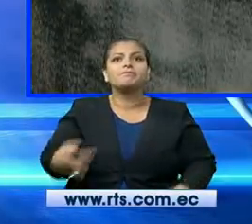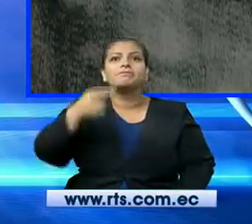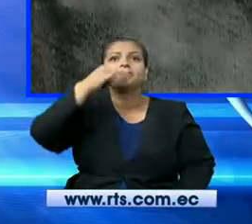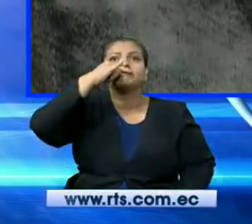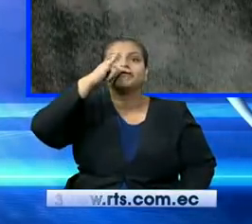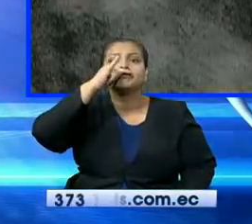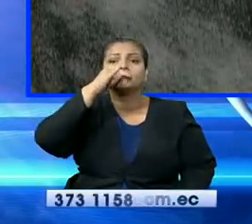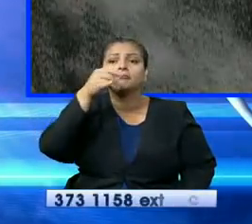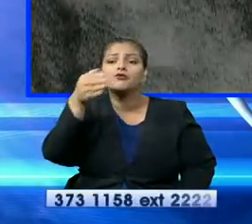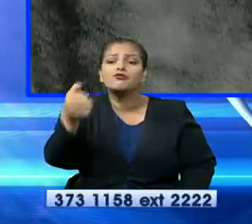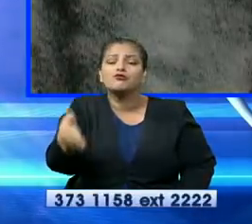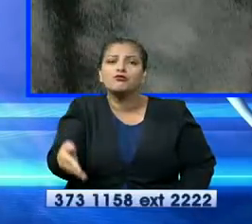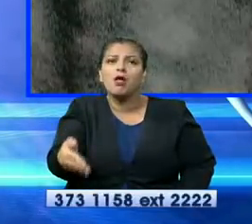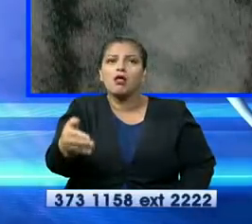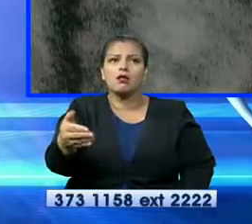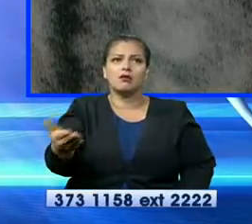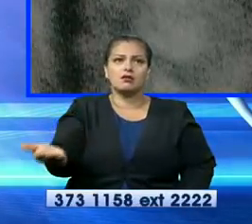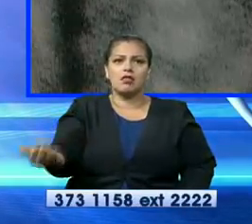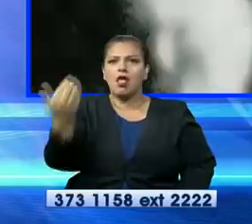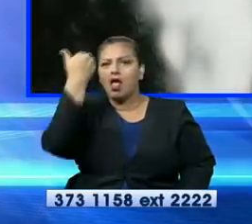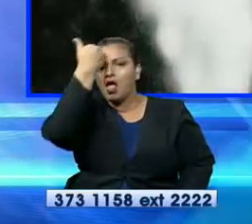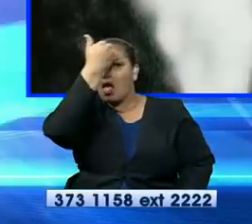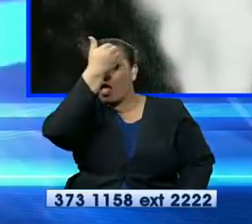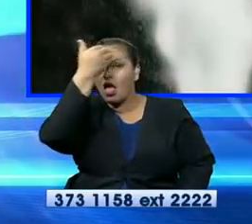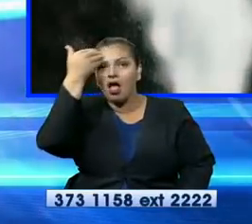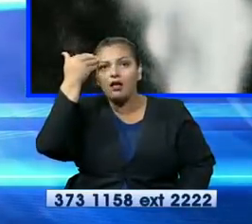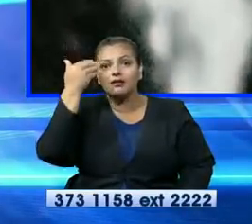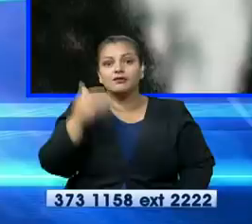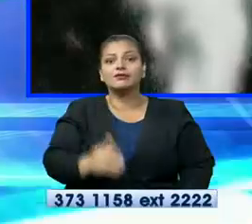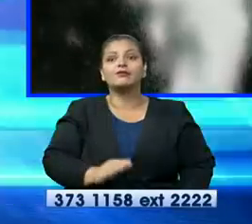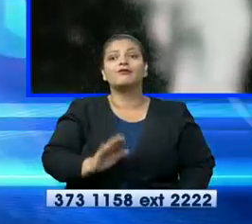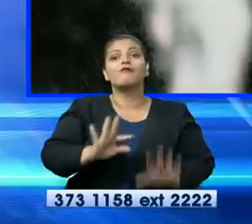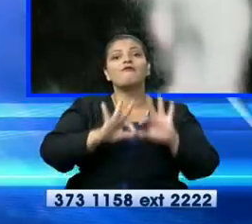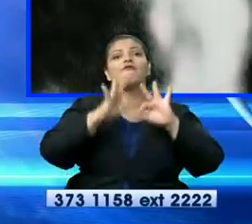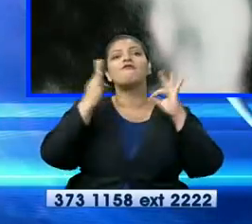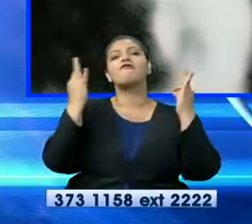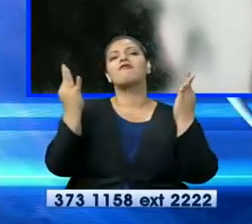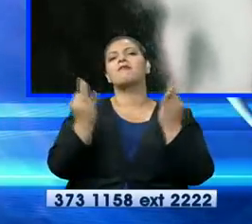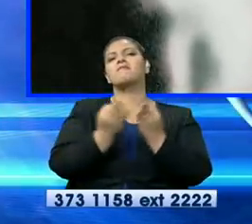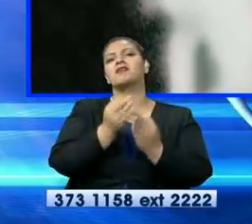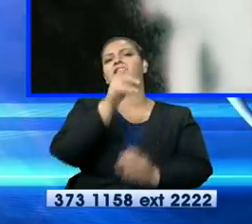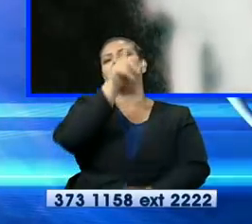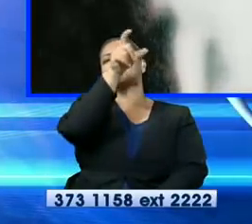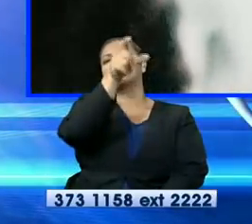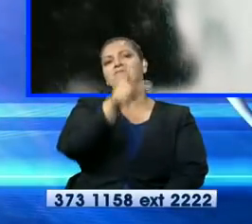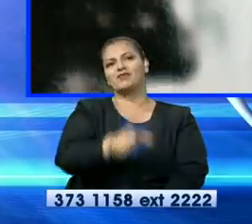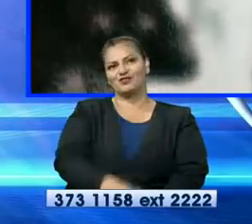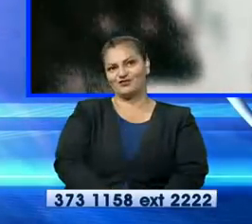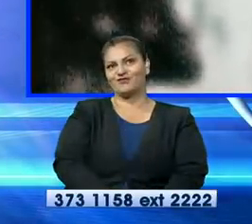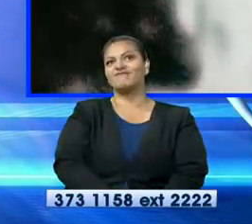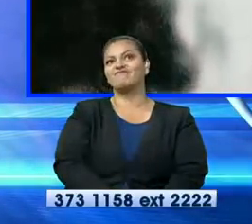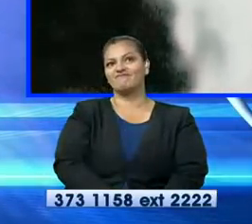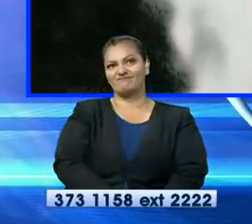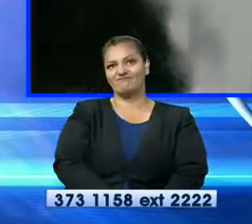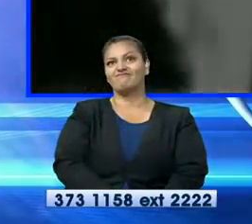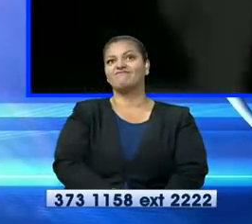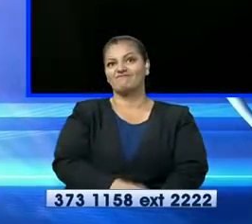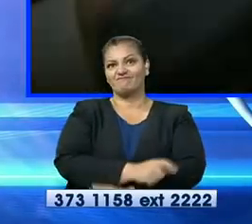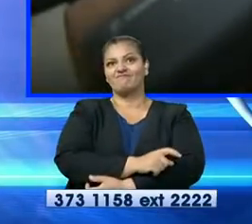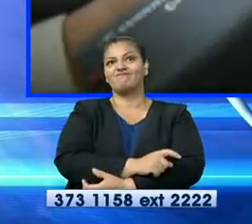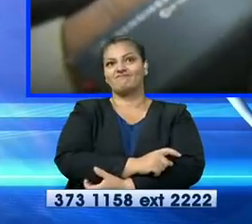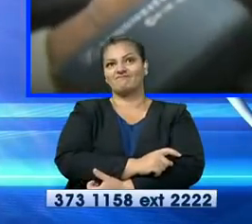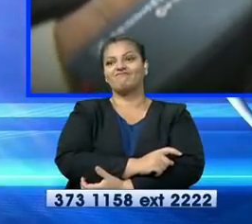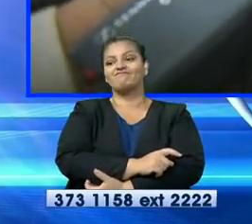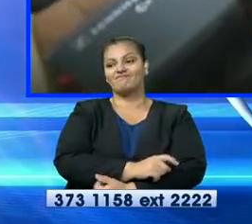siempre o por lo menos en un 90 por ciento o algo más del noventa por cinco viene de las personas